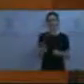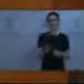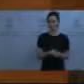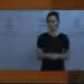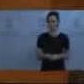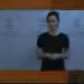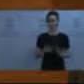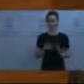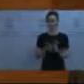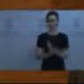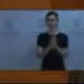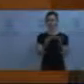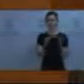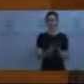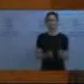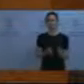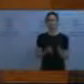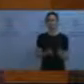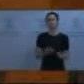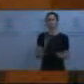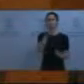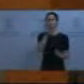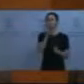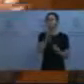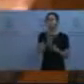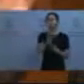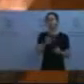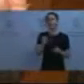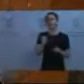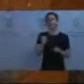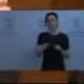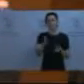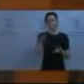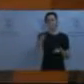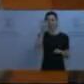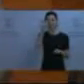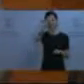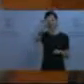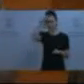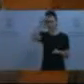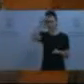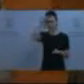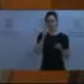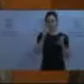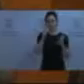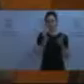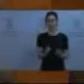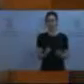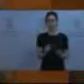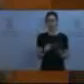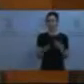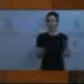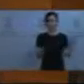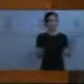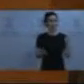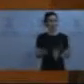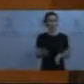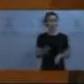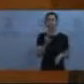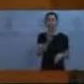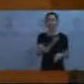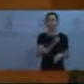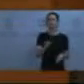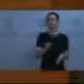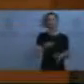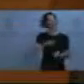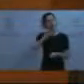una figura reconocida como bien de interés cultural de carácter inmaterial por esta comunidad autónoma